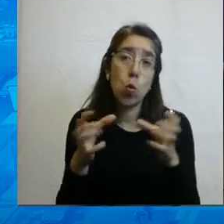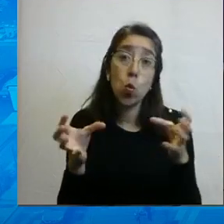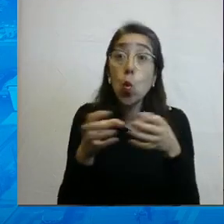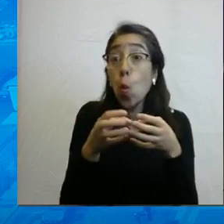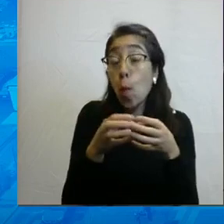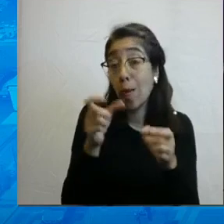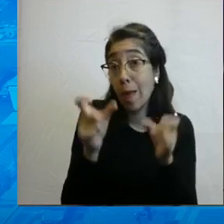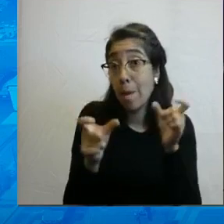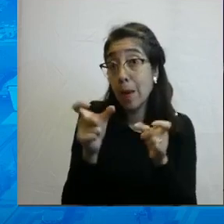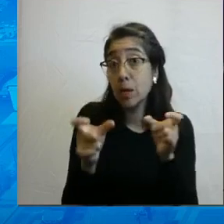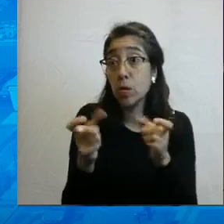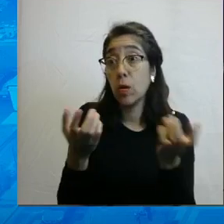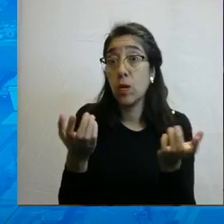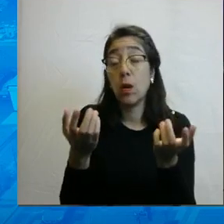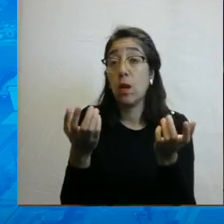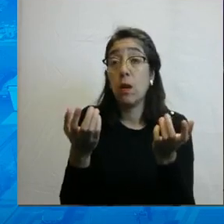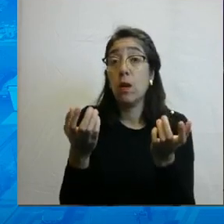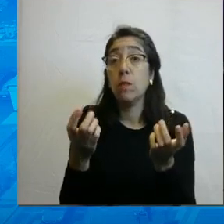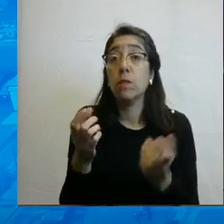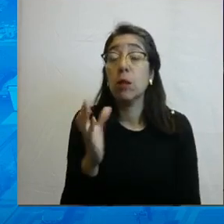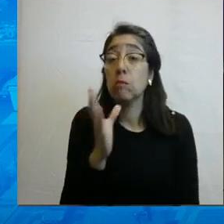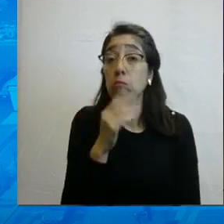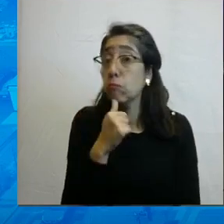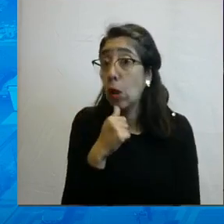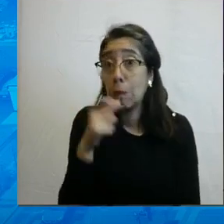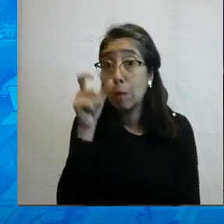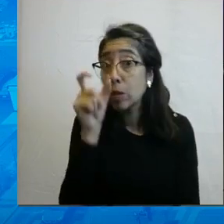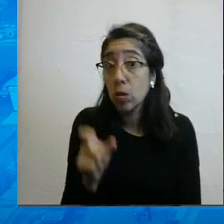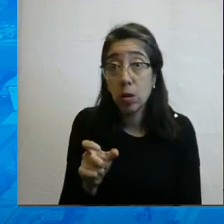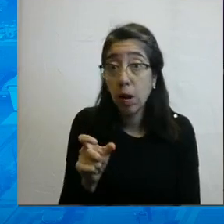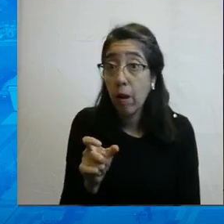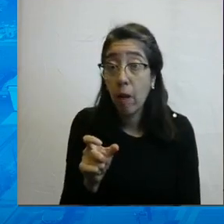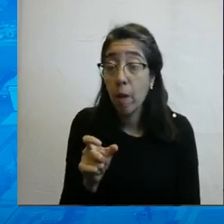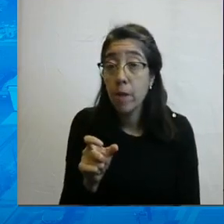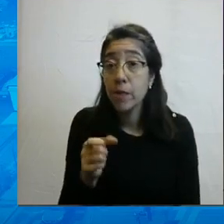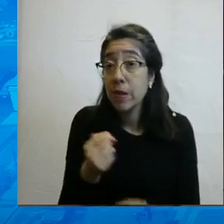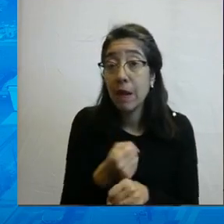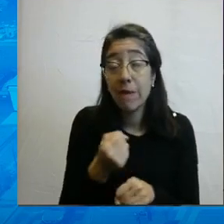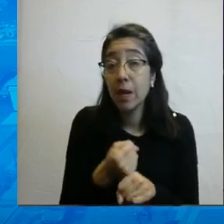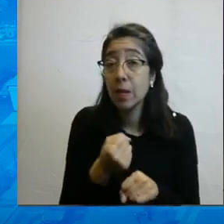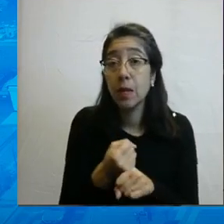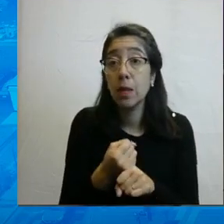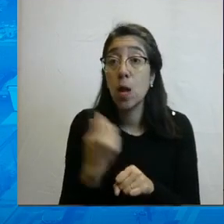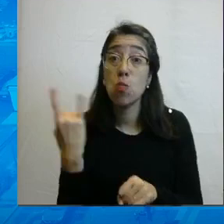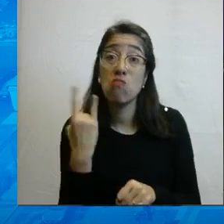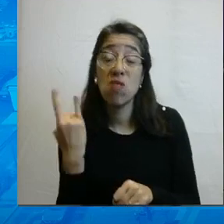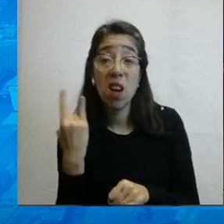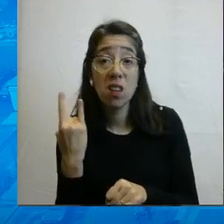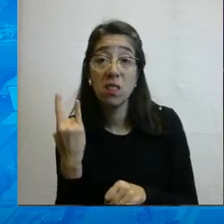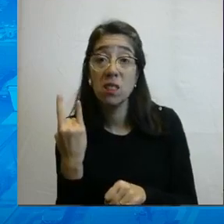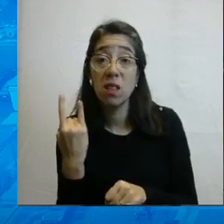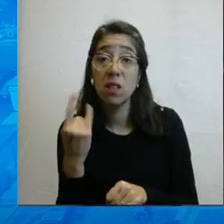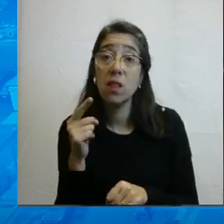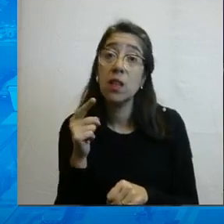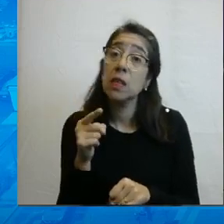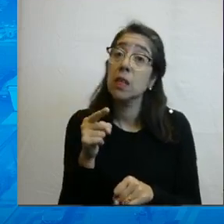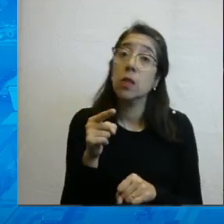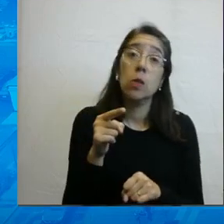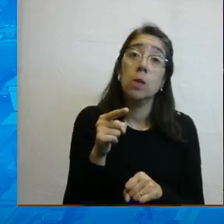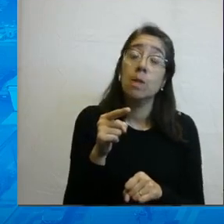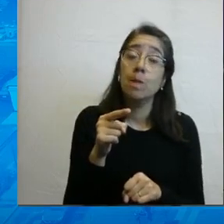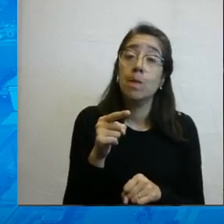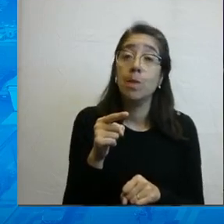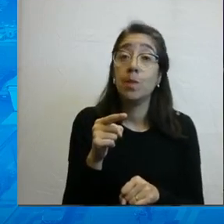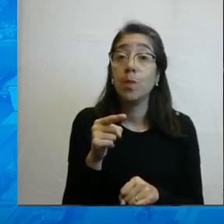finalmente le dicen a uno, bueno, véalo usted. Pero con una sola camilla, sin personal, con una sola profesional, sin TENS, estamos esperando un hospital de 90